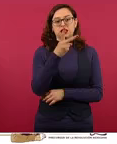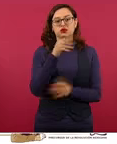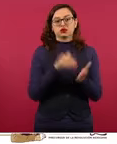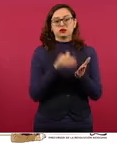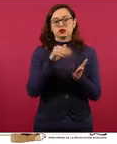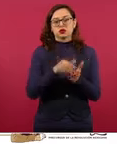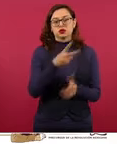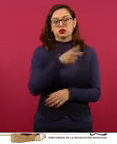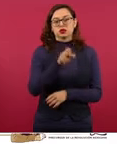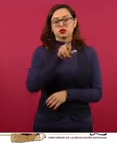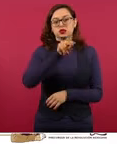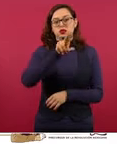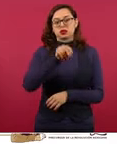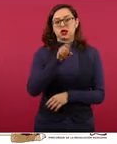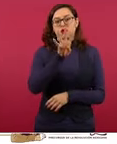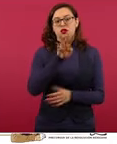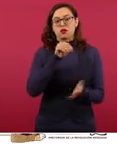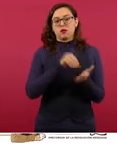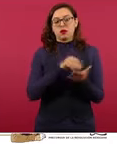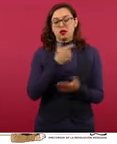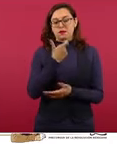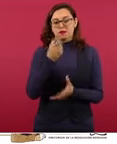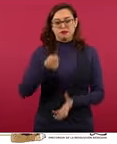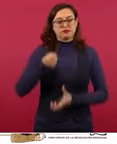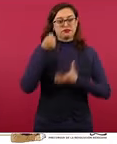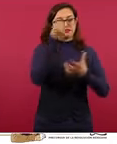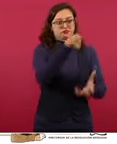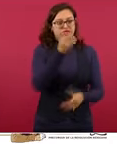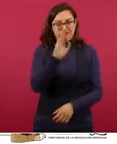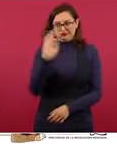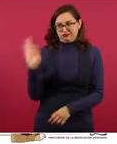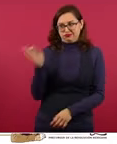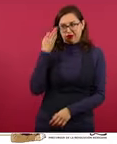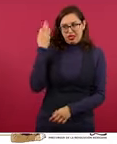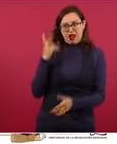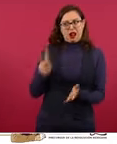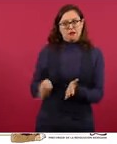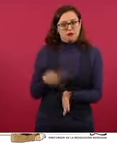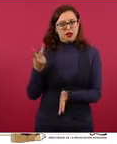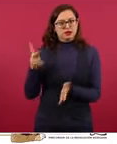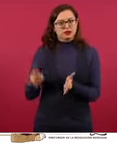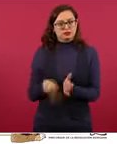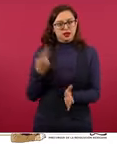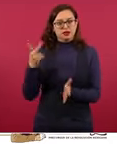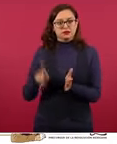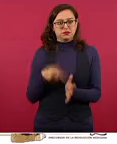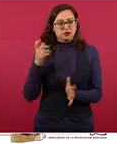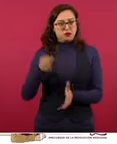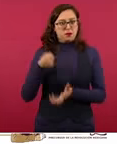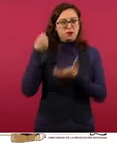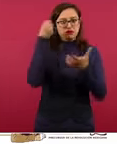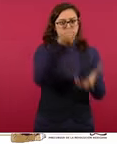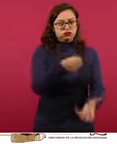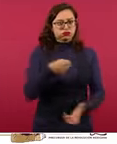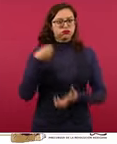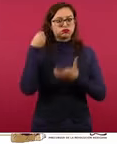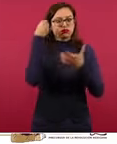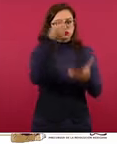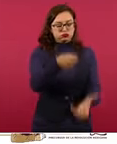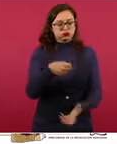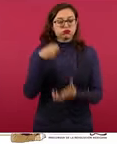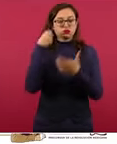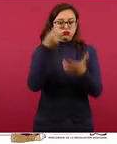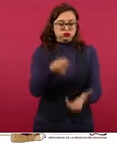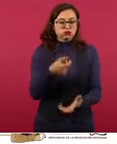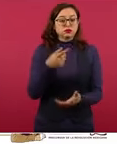pesos todos estos apoyos económicos federales son el 50 por ciento del total de las